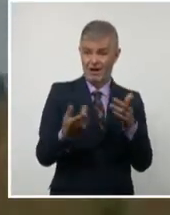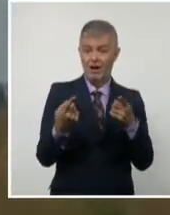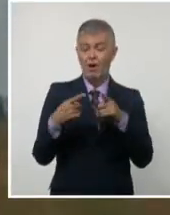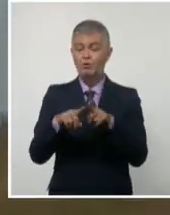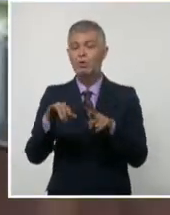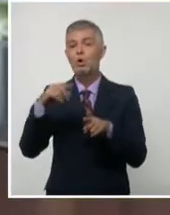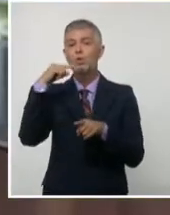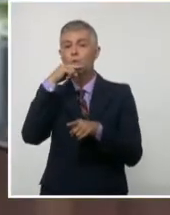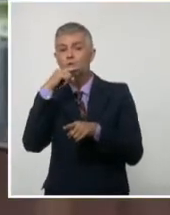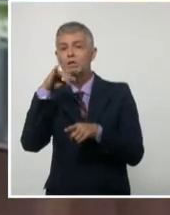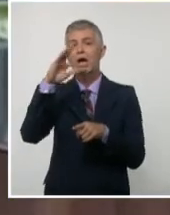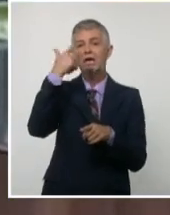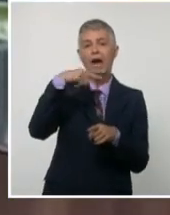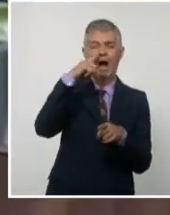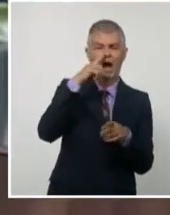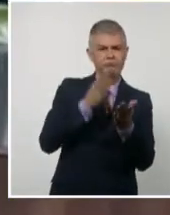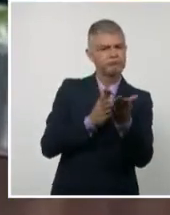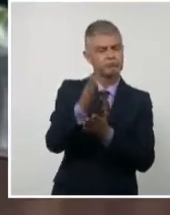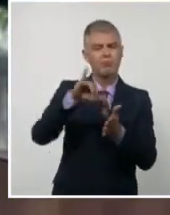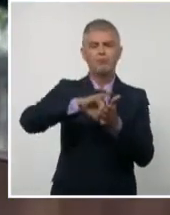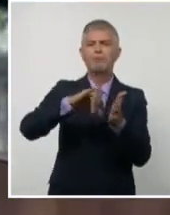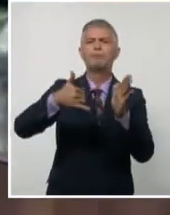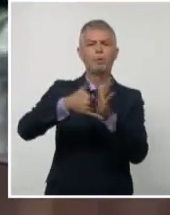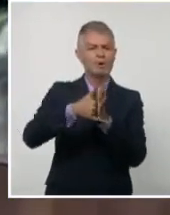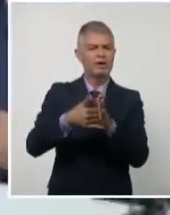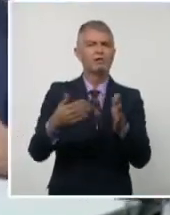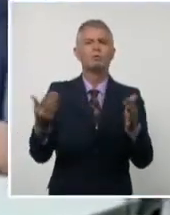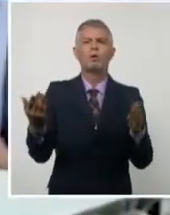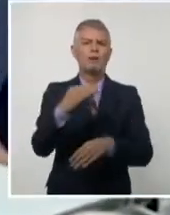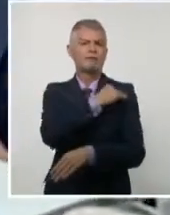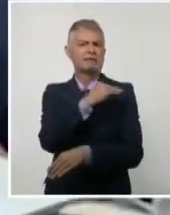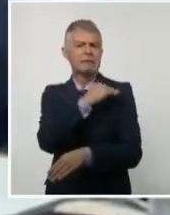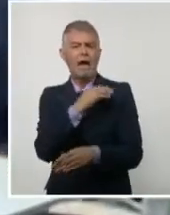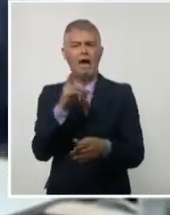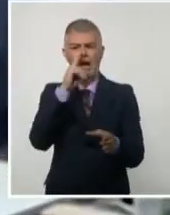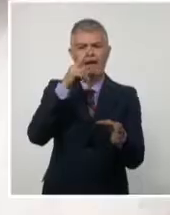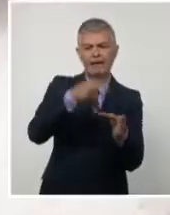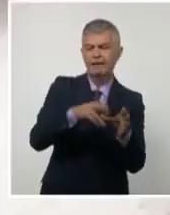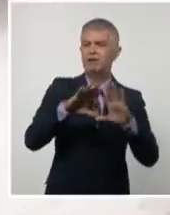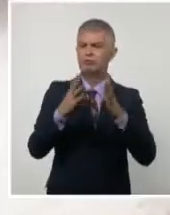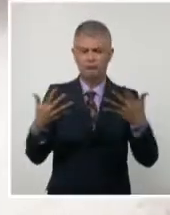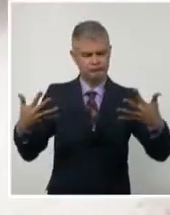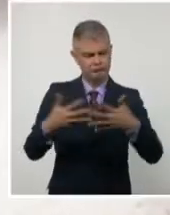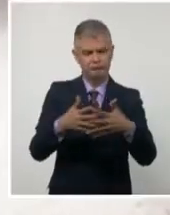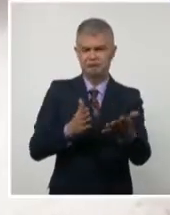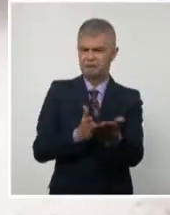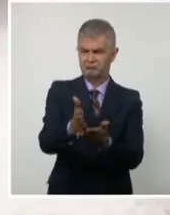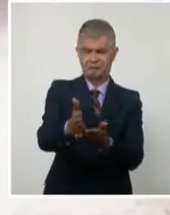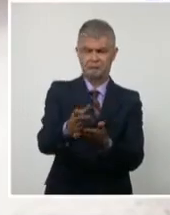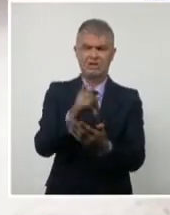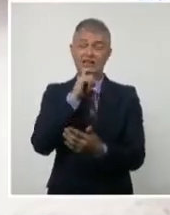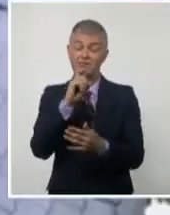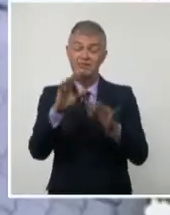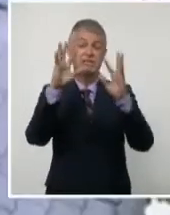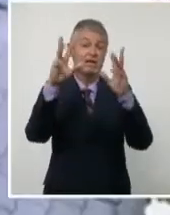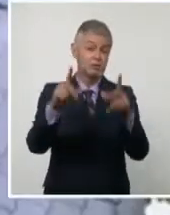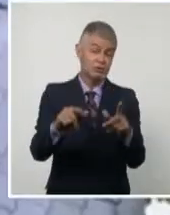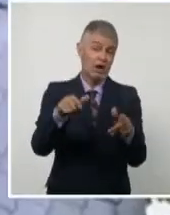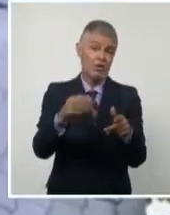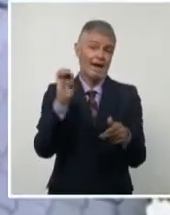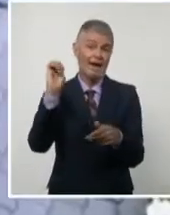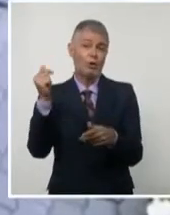Rusia mantienen sus proyectos de inversión en el área militar y energética. Aún con difíciles consecuencias para la economía siria, la